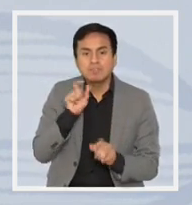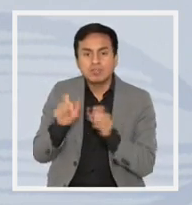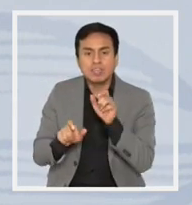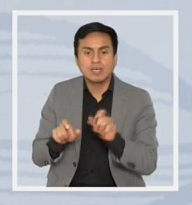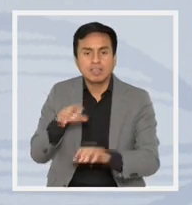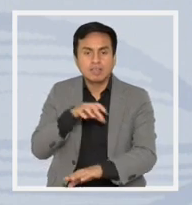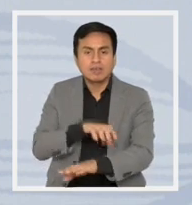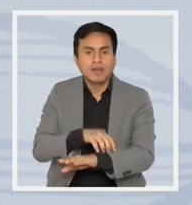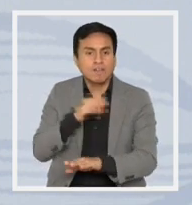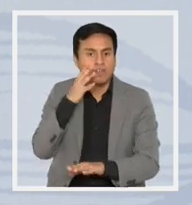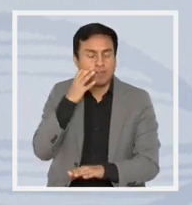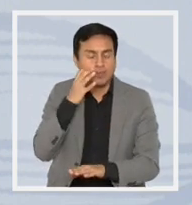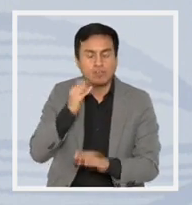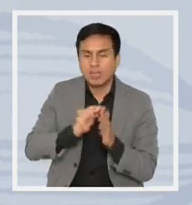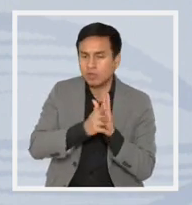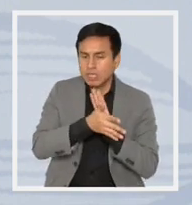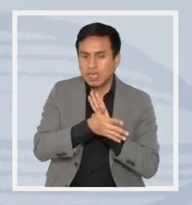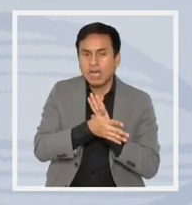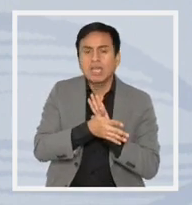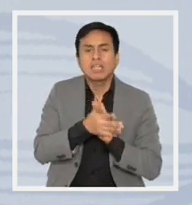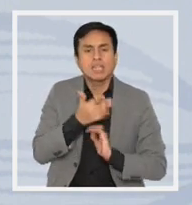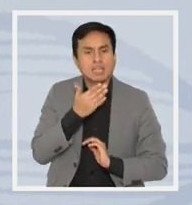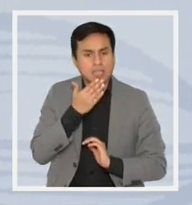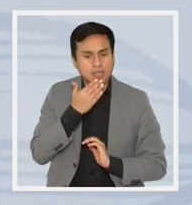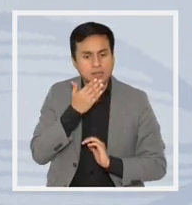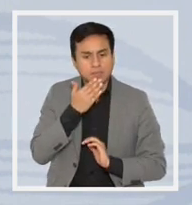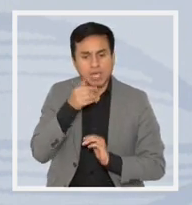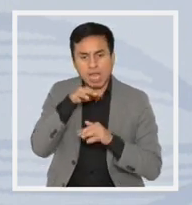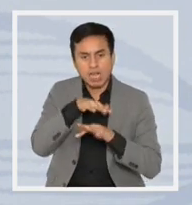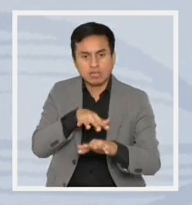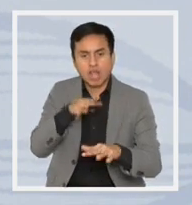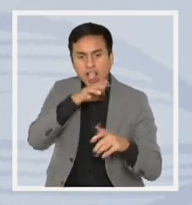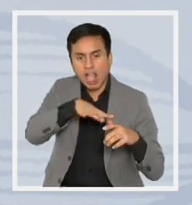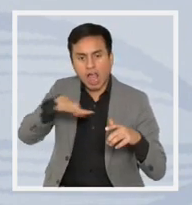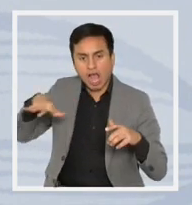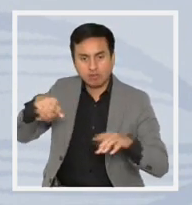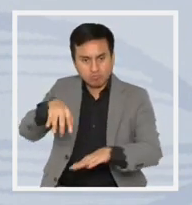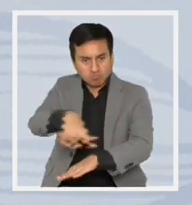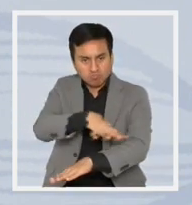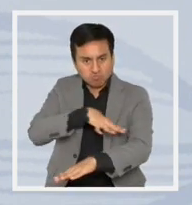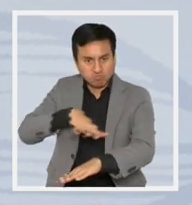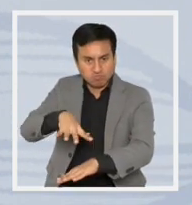las regiones del Biobío, la Araucanía y también en los ríos y en los lagos.